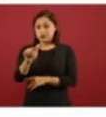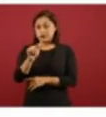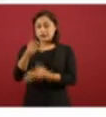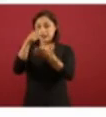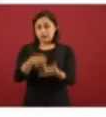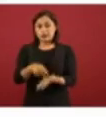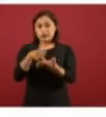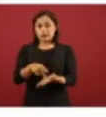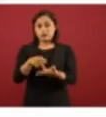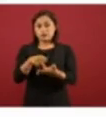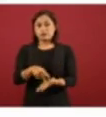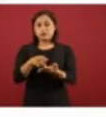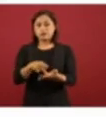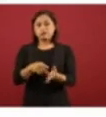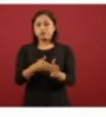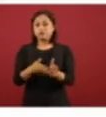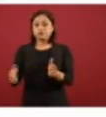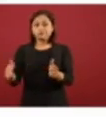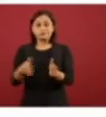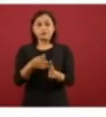kilo y un margen de